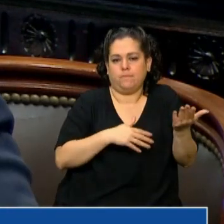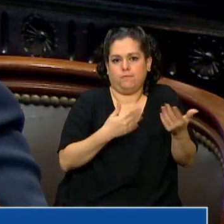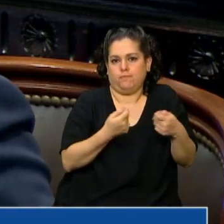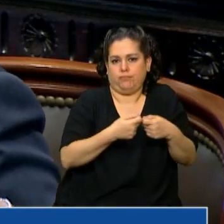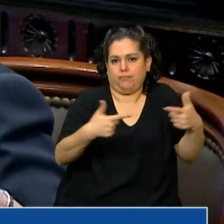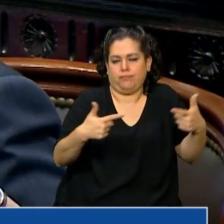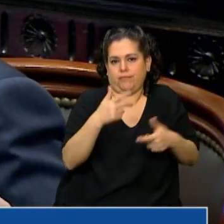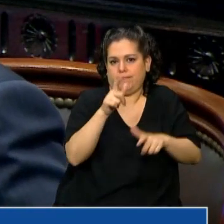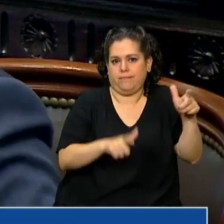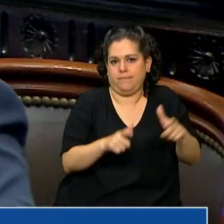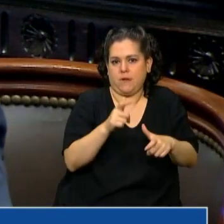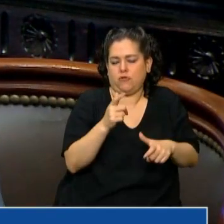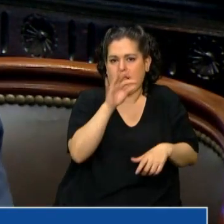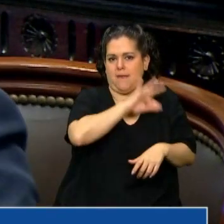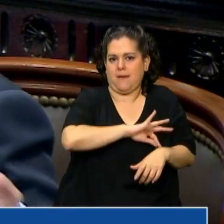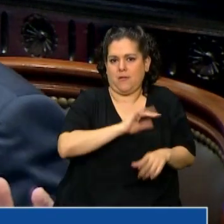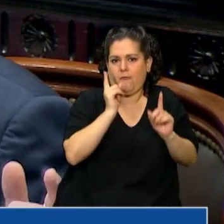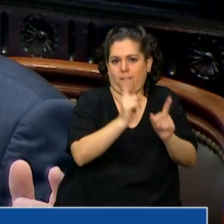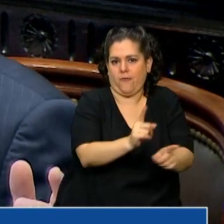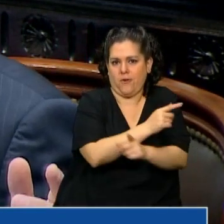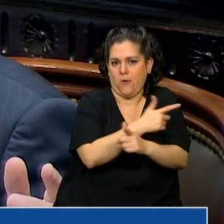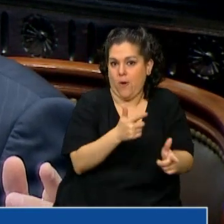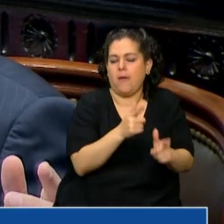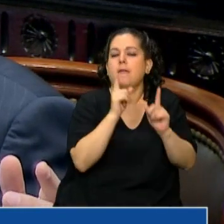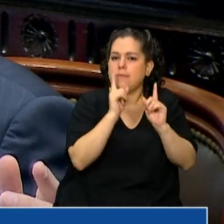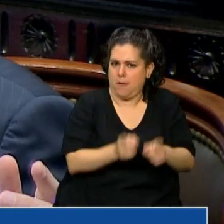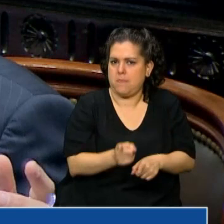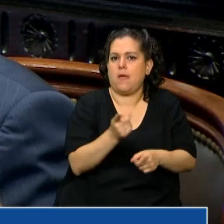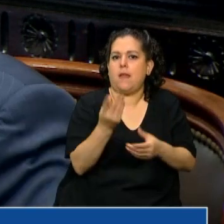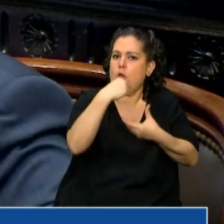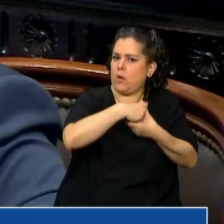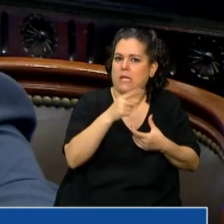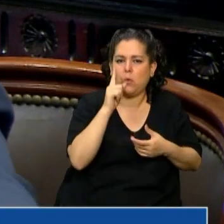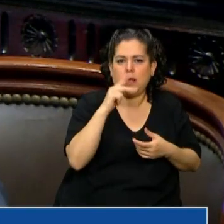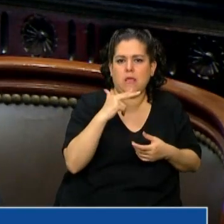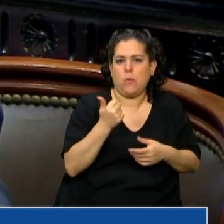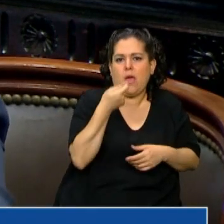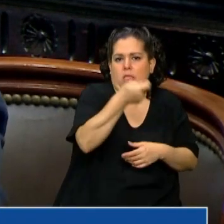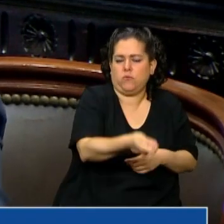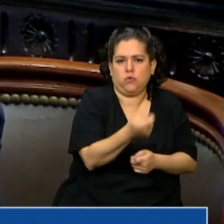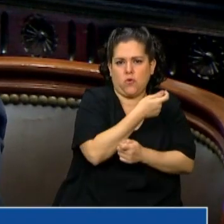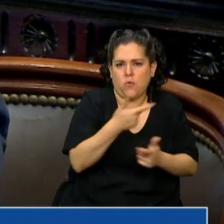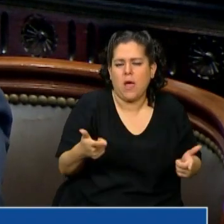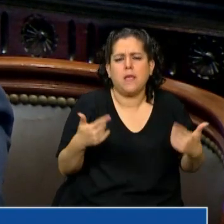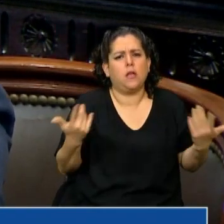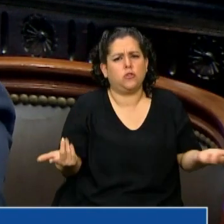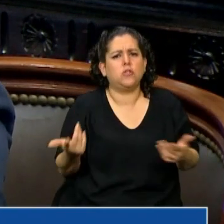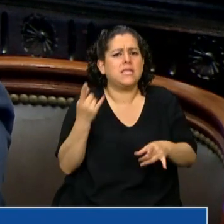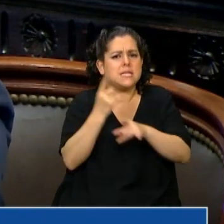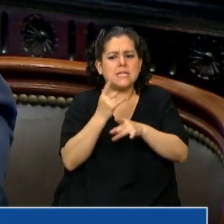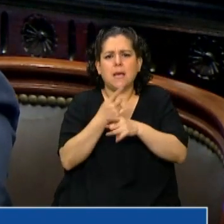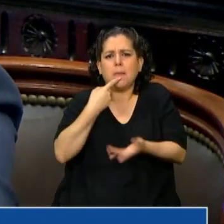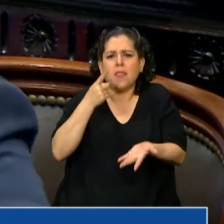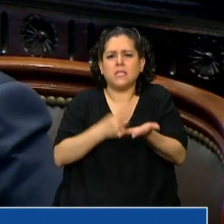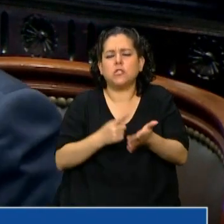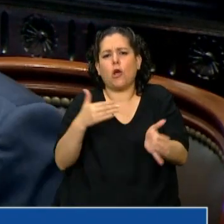pobres porque no tienen ingreso, tampoco están incluidos. Entonces siempre se hace algo definiendo un universo de